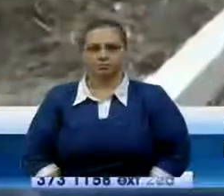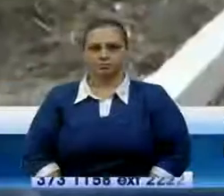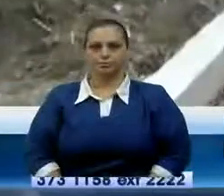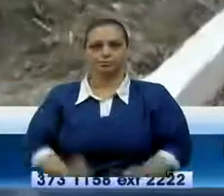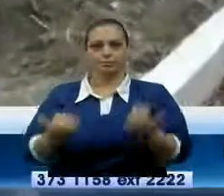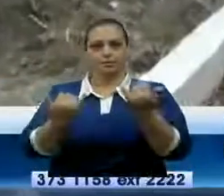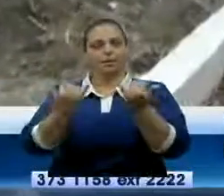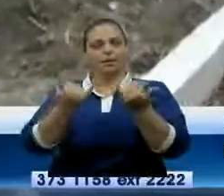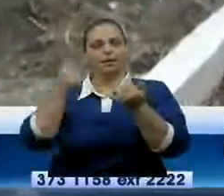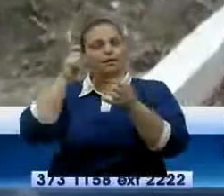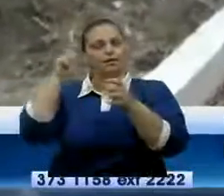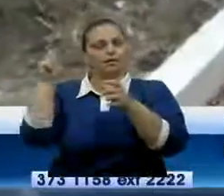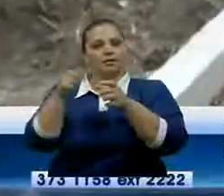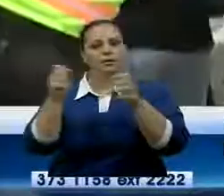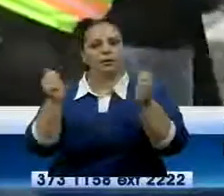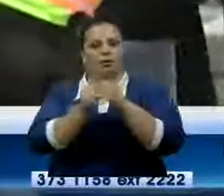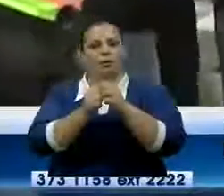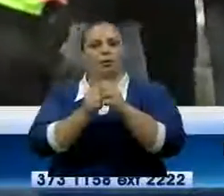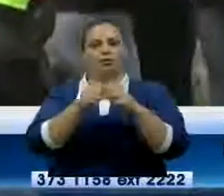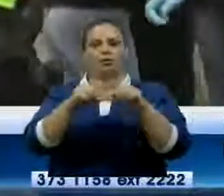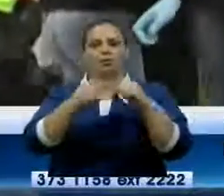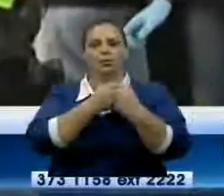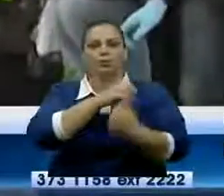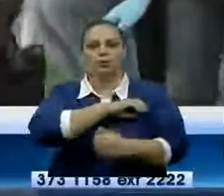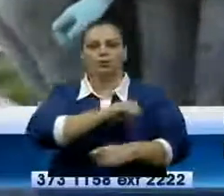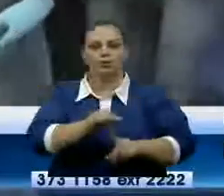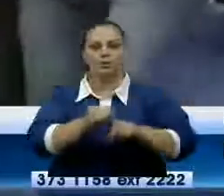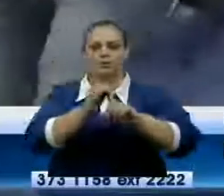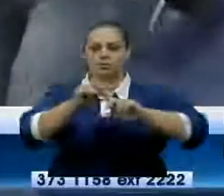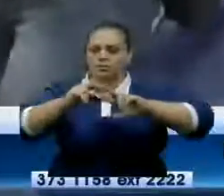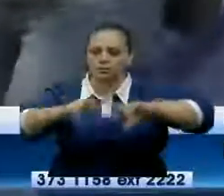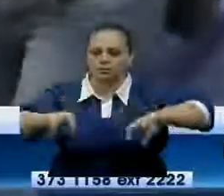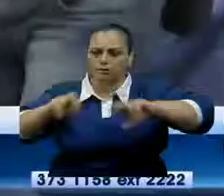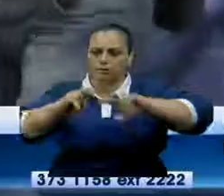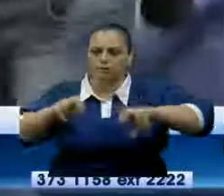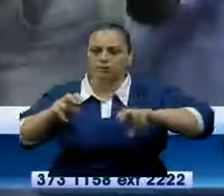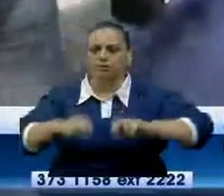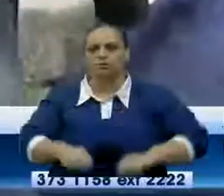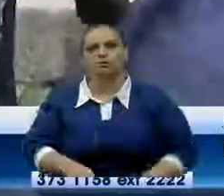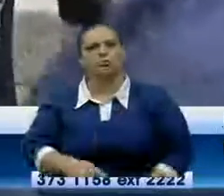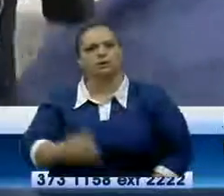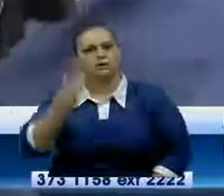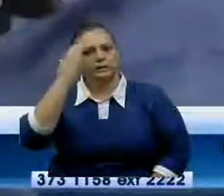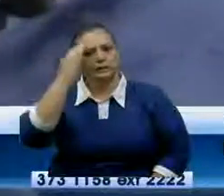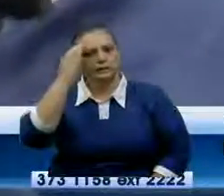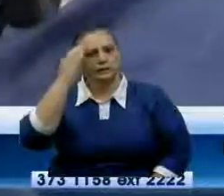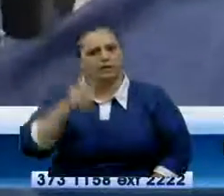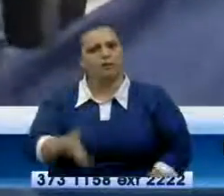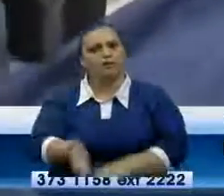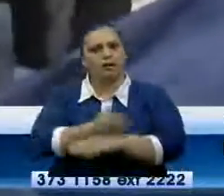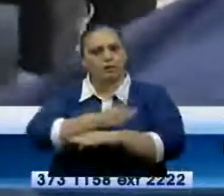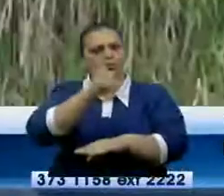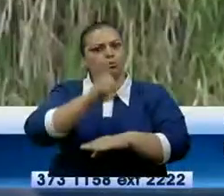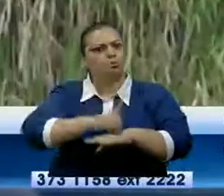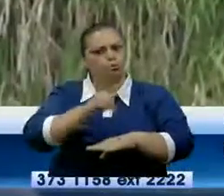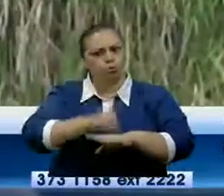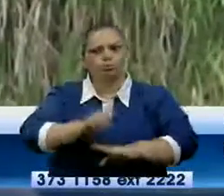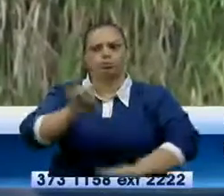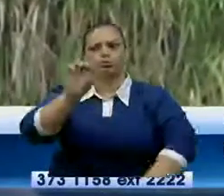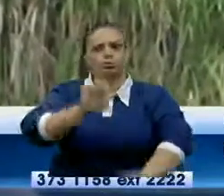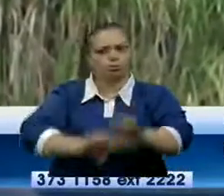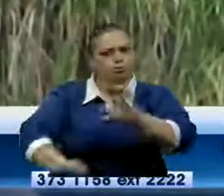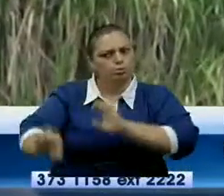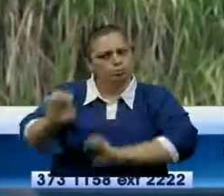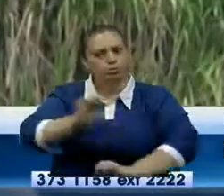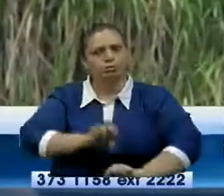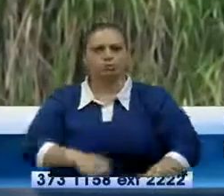para posteriores investigaciones, ya que el fallecido debería haber sido atendido por un trauma cráneoencefálico. Reconoce que